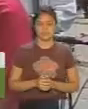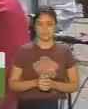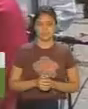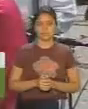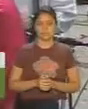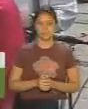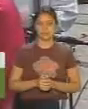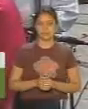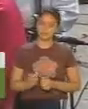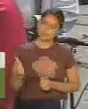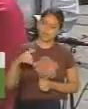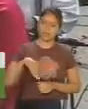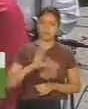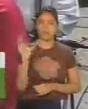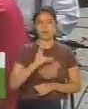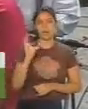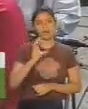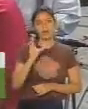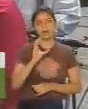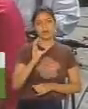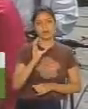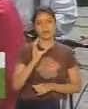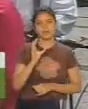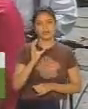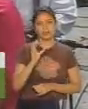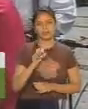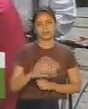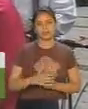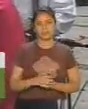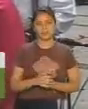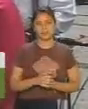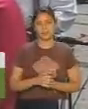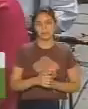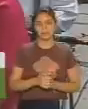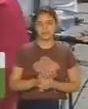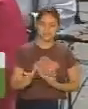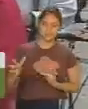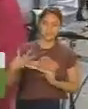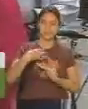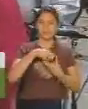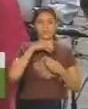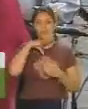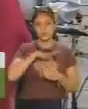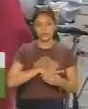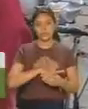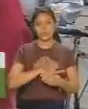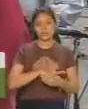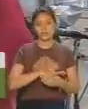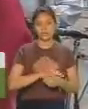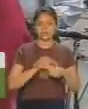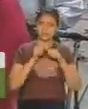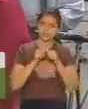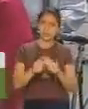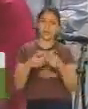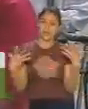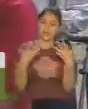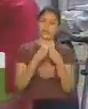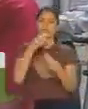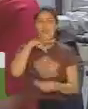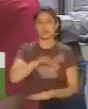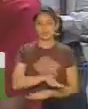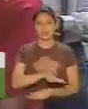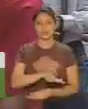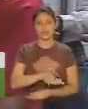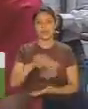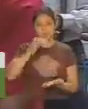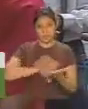Vamos pues, Caracas, a recoger nuestra historia y ponerla bajo el brazo y andar con ella